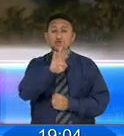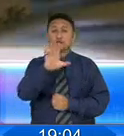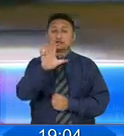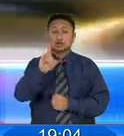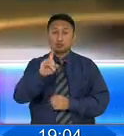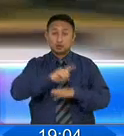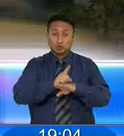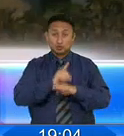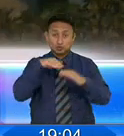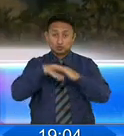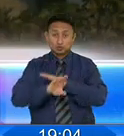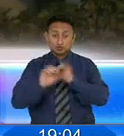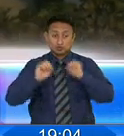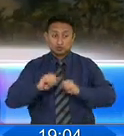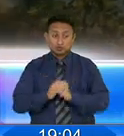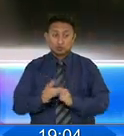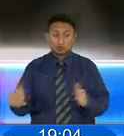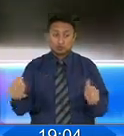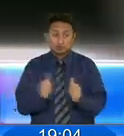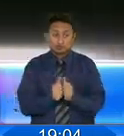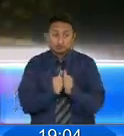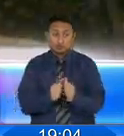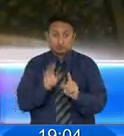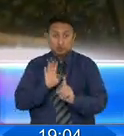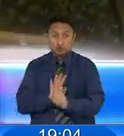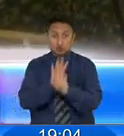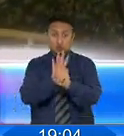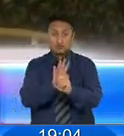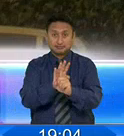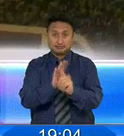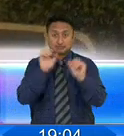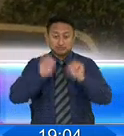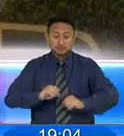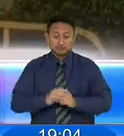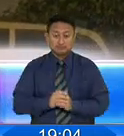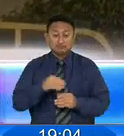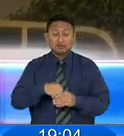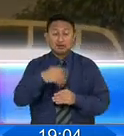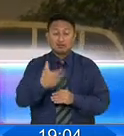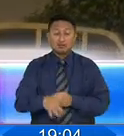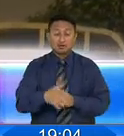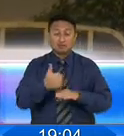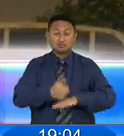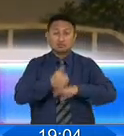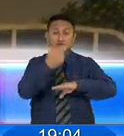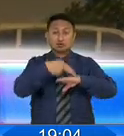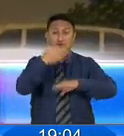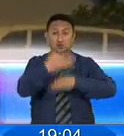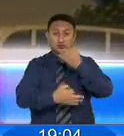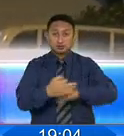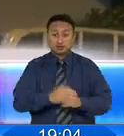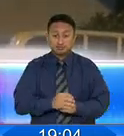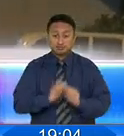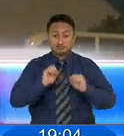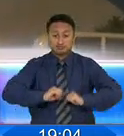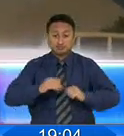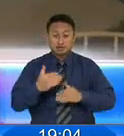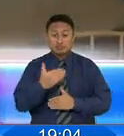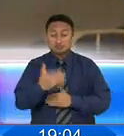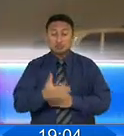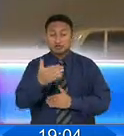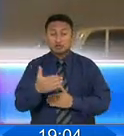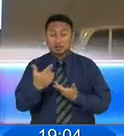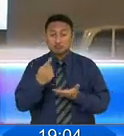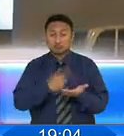18:45, fuertemente resguardado. Repetimos, aquí en los exteriores de la Corte Nacional de Justicia se desarrollará ya en los próximos minutos